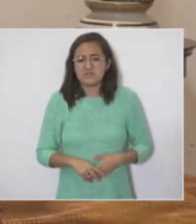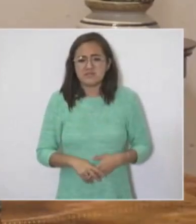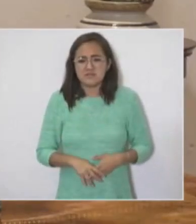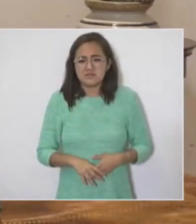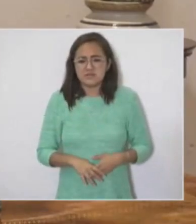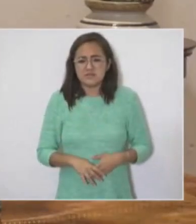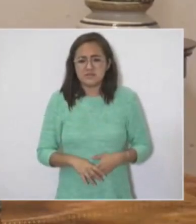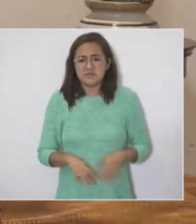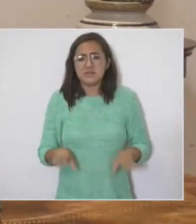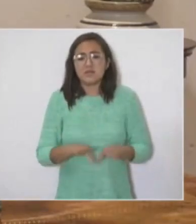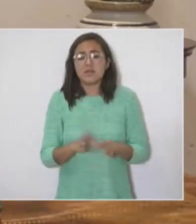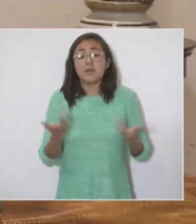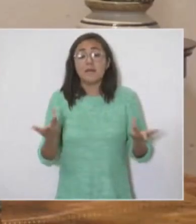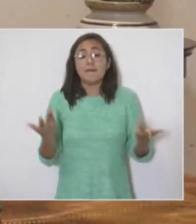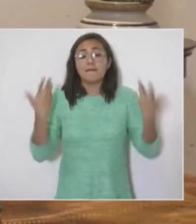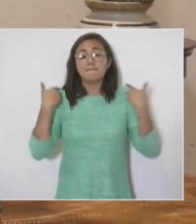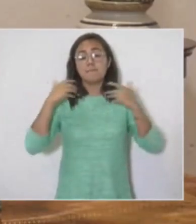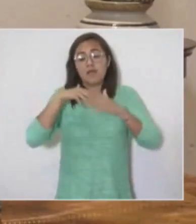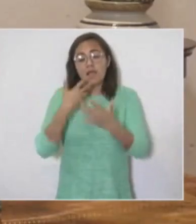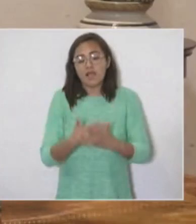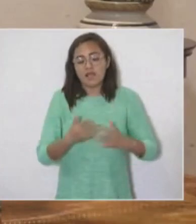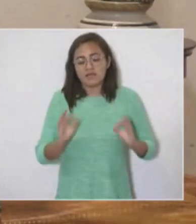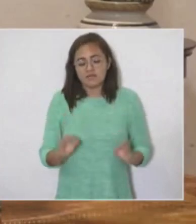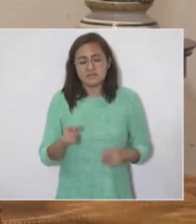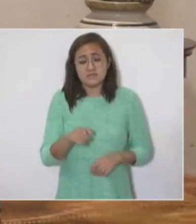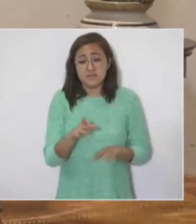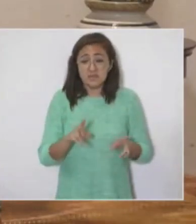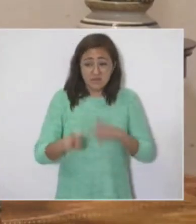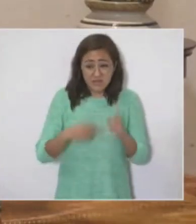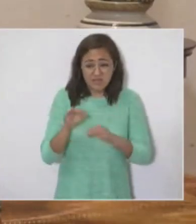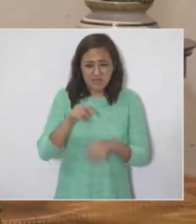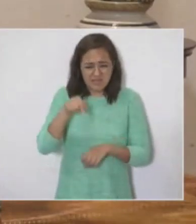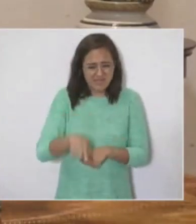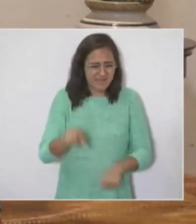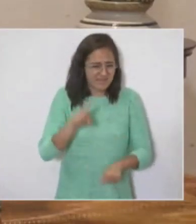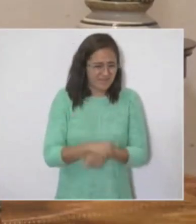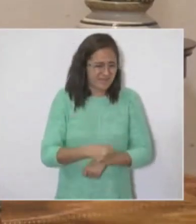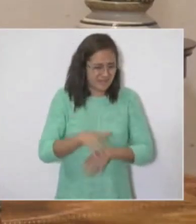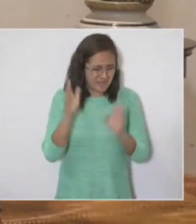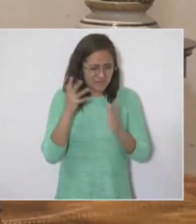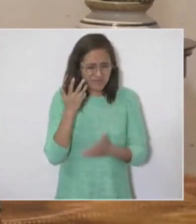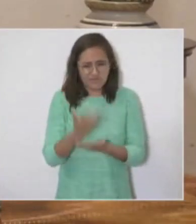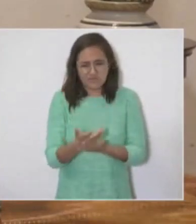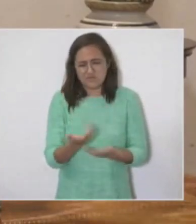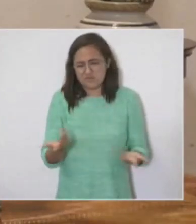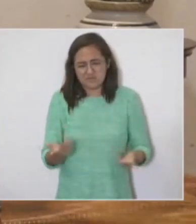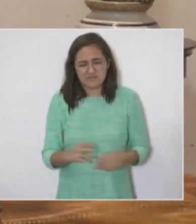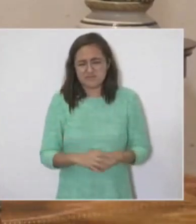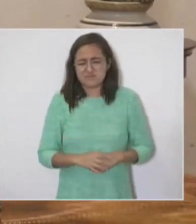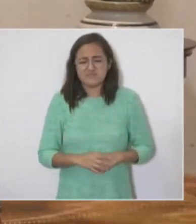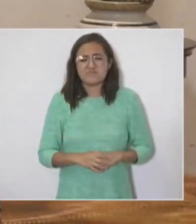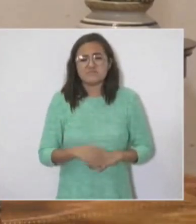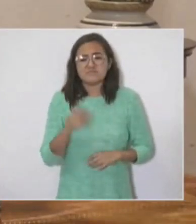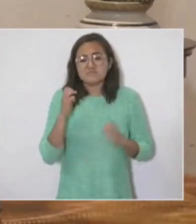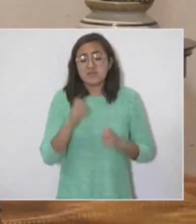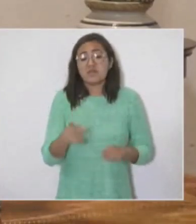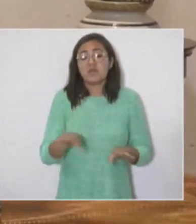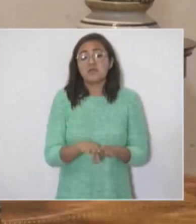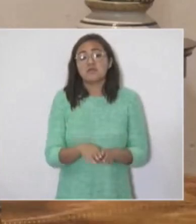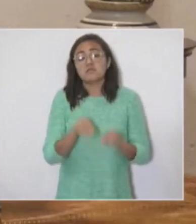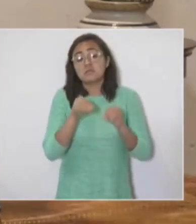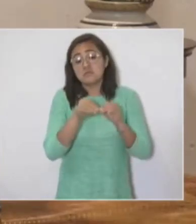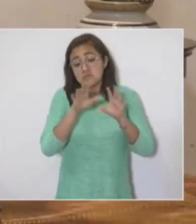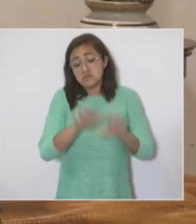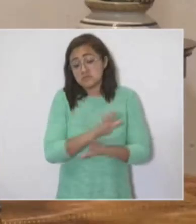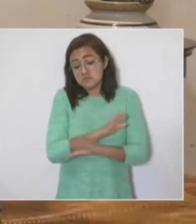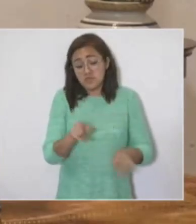los brazos caídos que no llevan brazos caídos no fueron a trabajar el día de hoy esos que están ahí plantados no